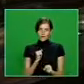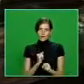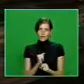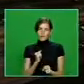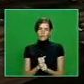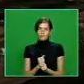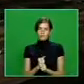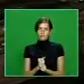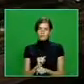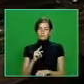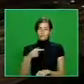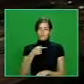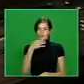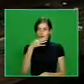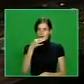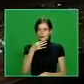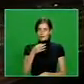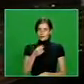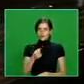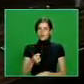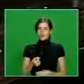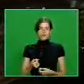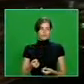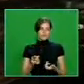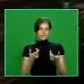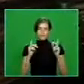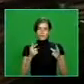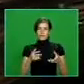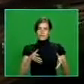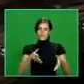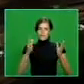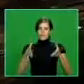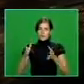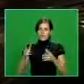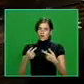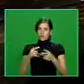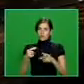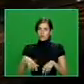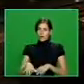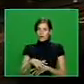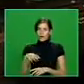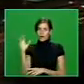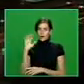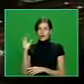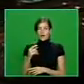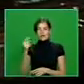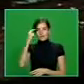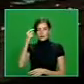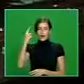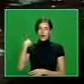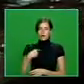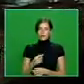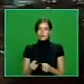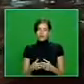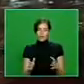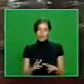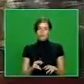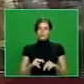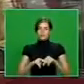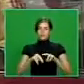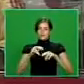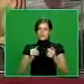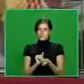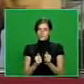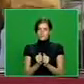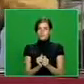y después en la tarde se fue a entregar viviendas en otro lugar de Caracas y el día anterior estaba inaugurando canchas deportivas